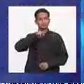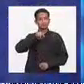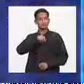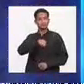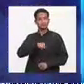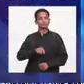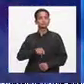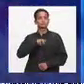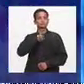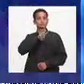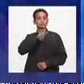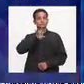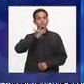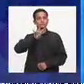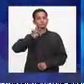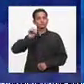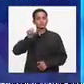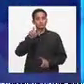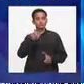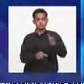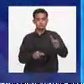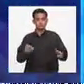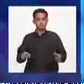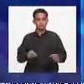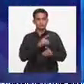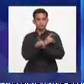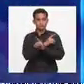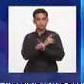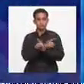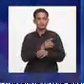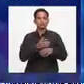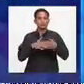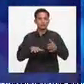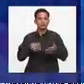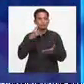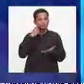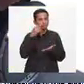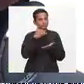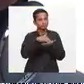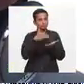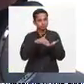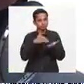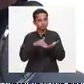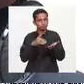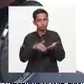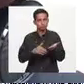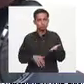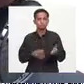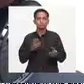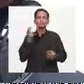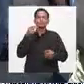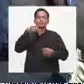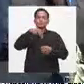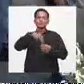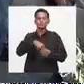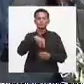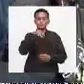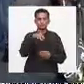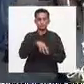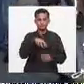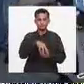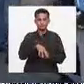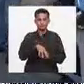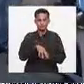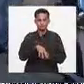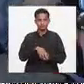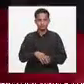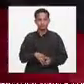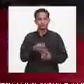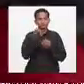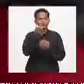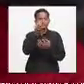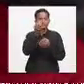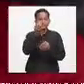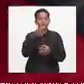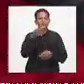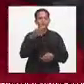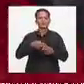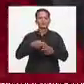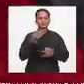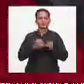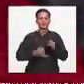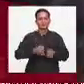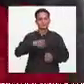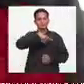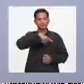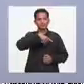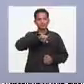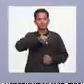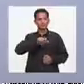33270 personas con discapacidad se encuentran empadronadas para participar en el próximo proceso electoral reportó para